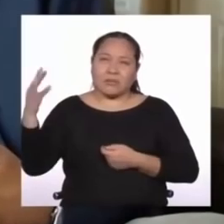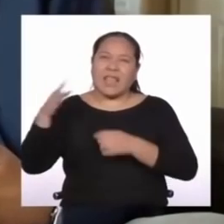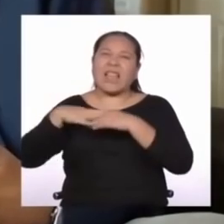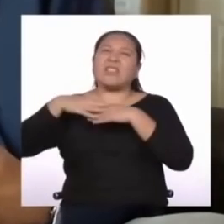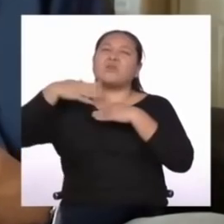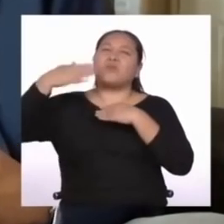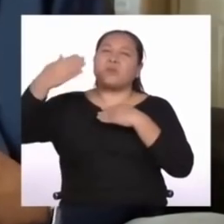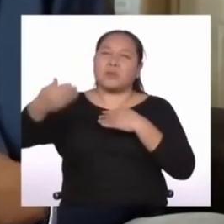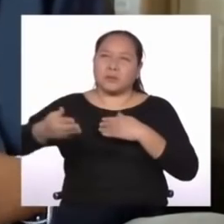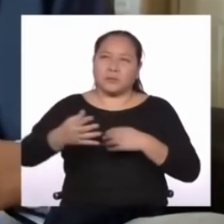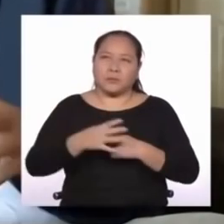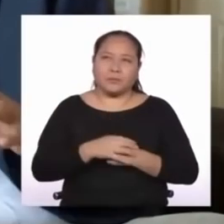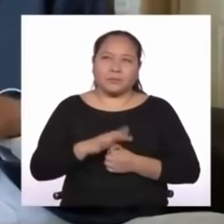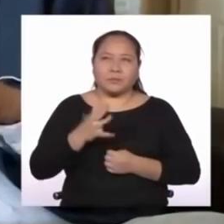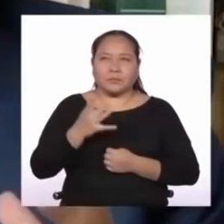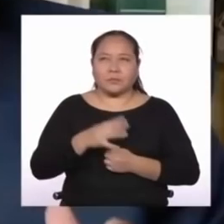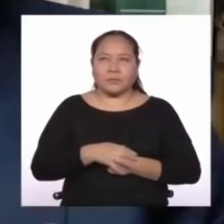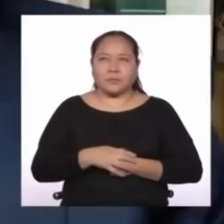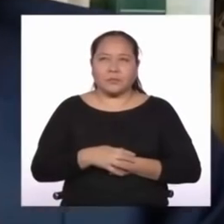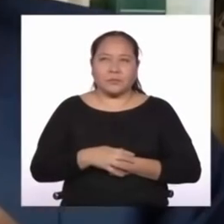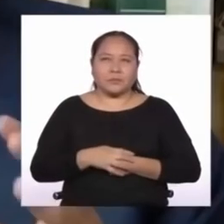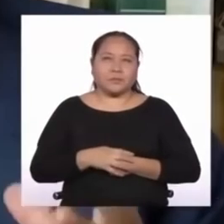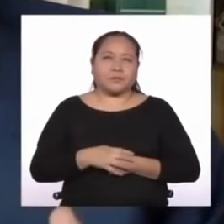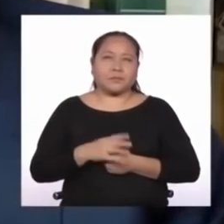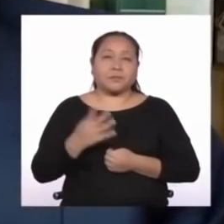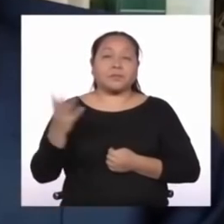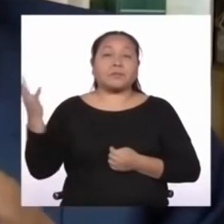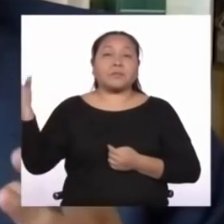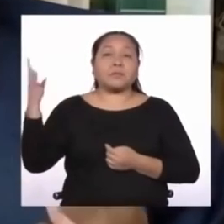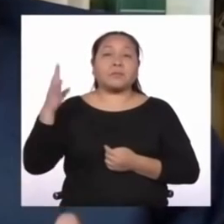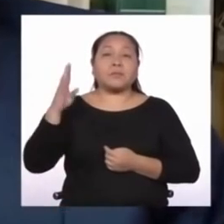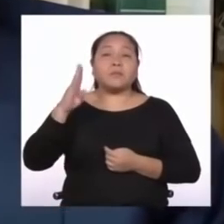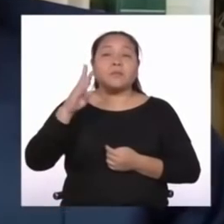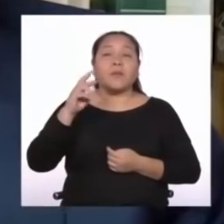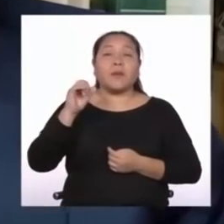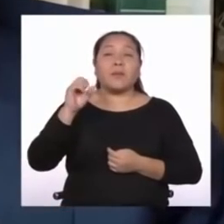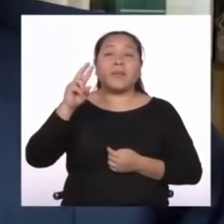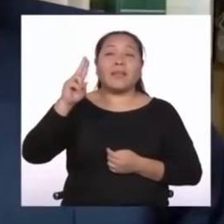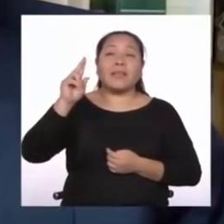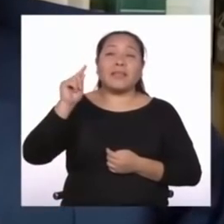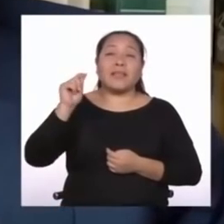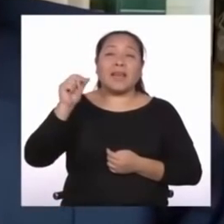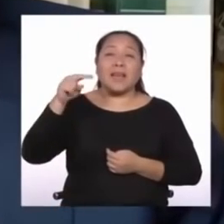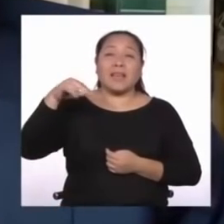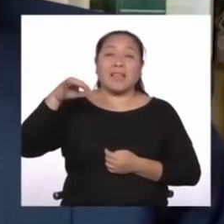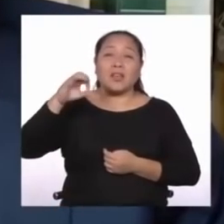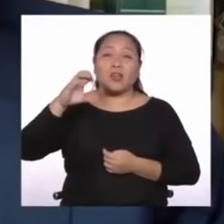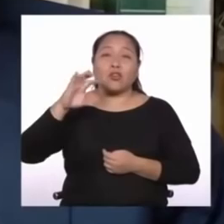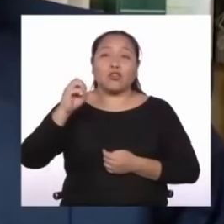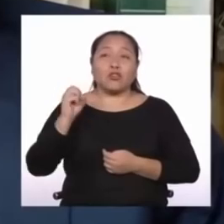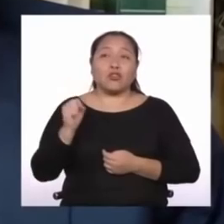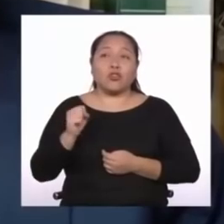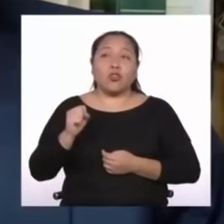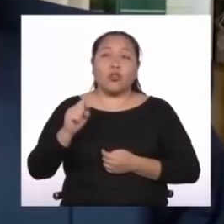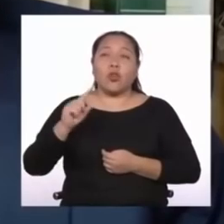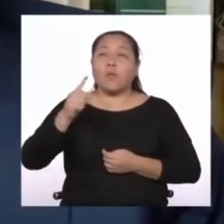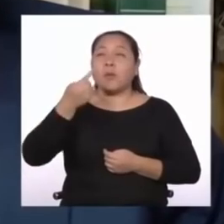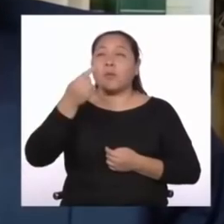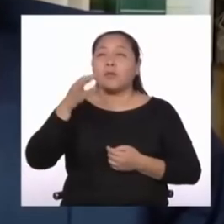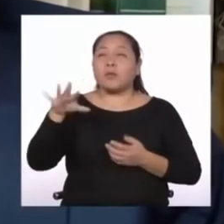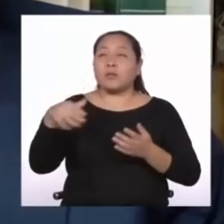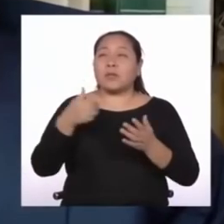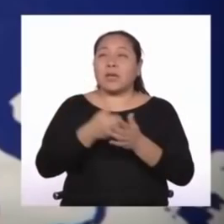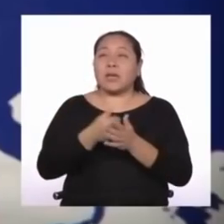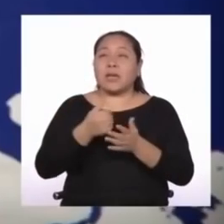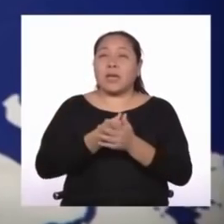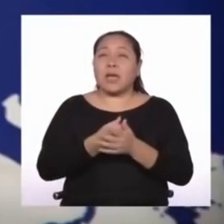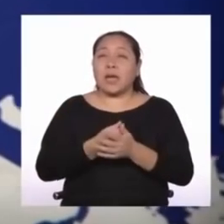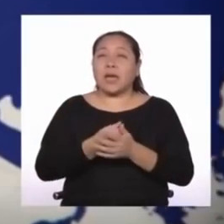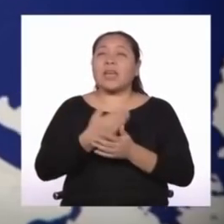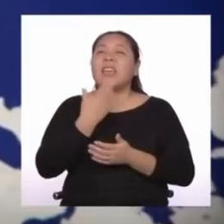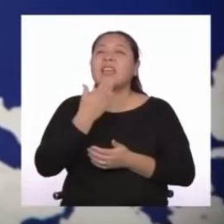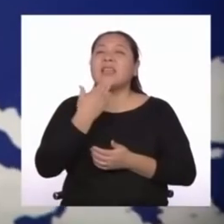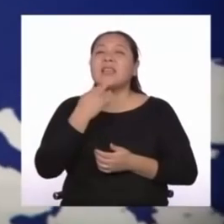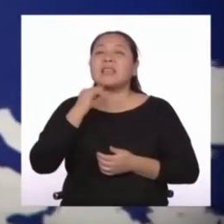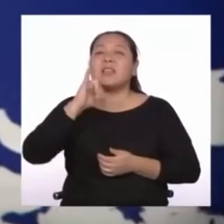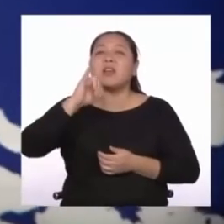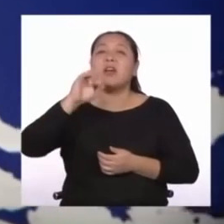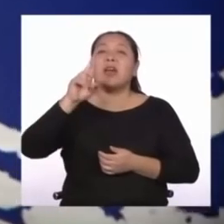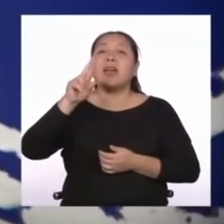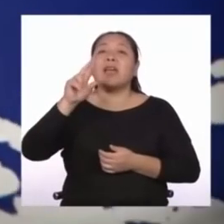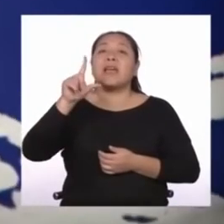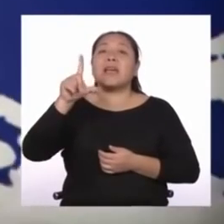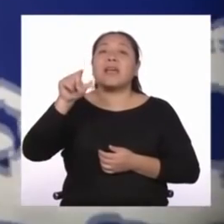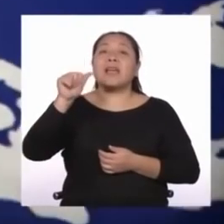Digamos, de lo que vendría a ser la presencia británica o de la Gran Bretaña, lo primero que van a llegar son irlandeses.